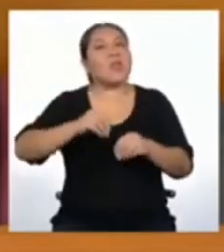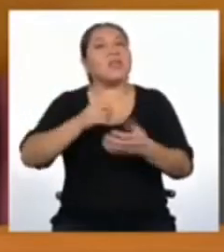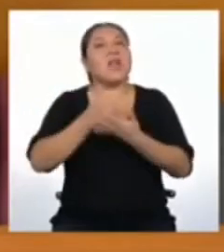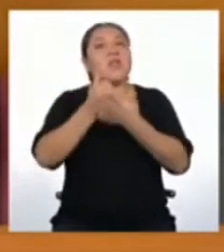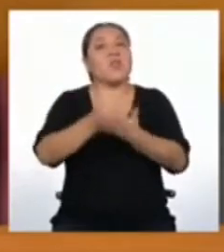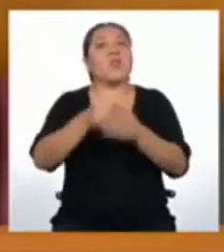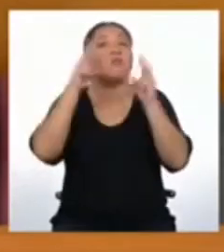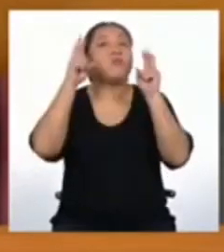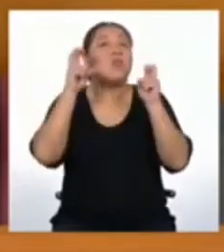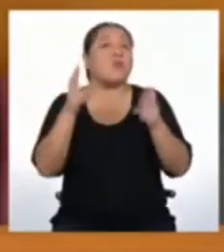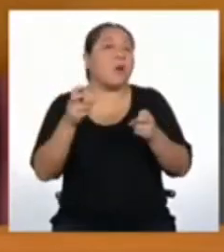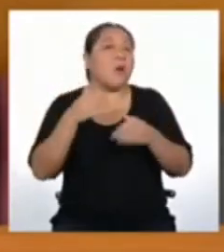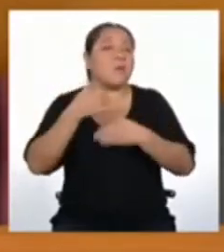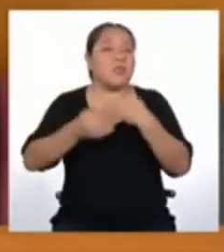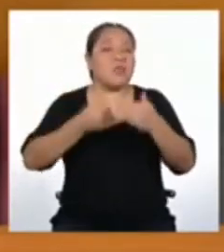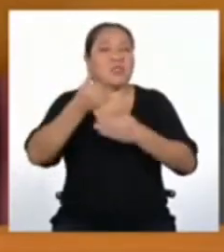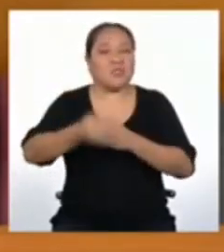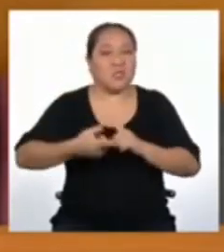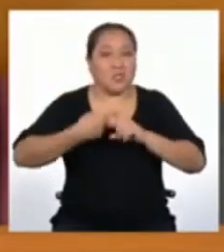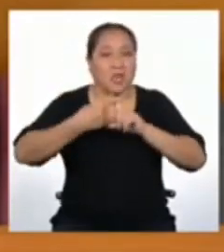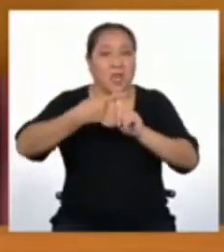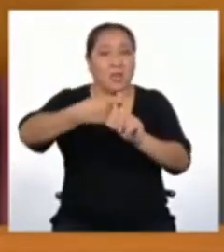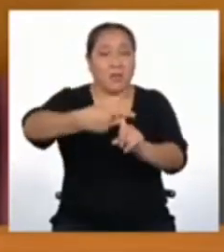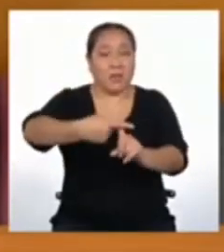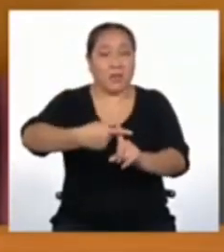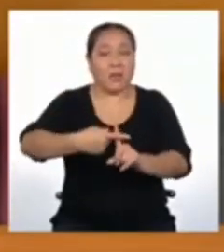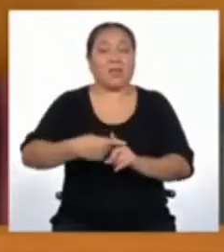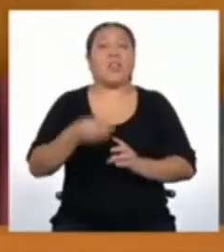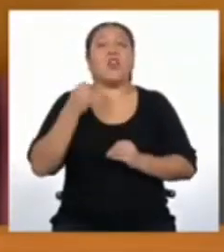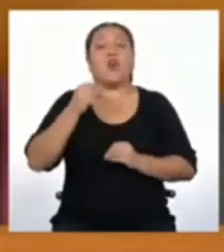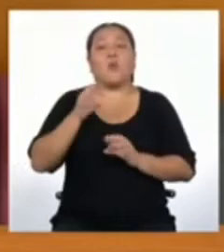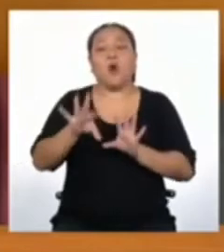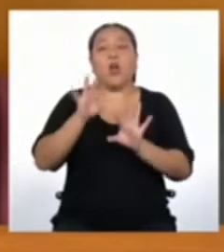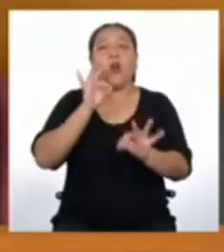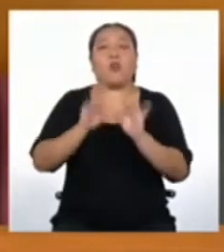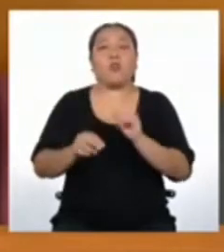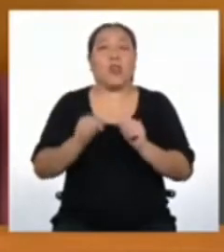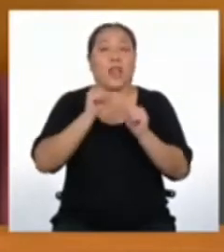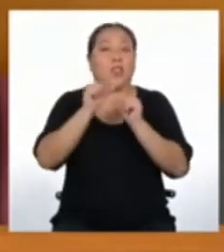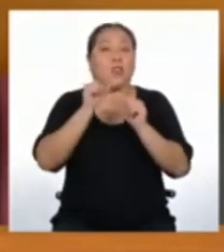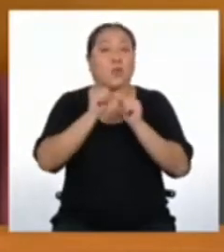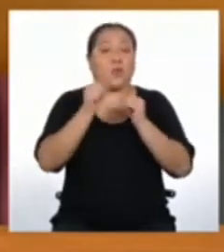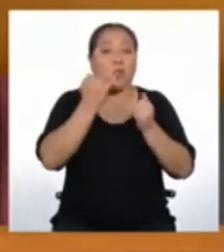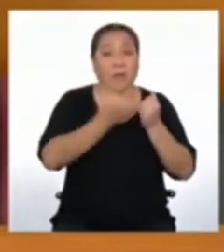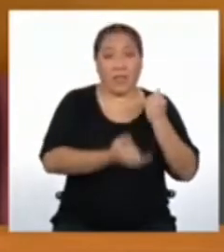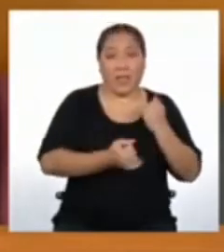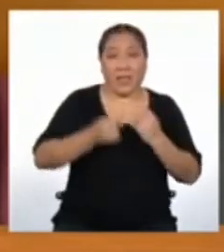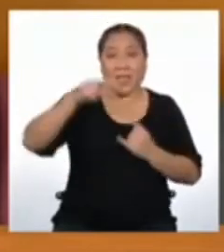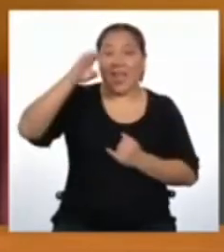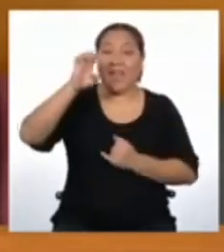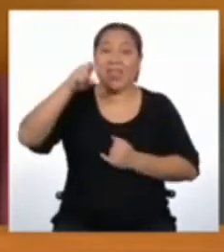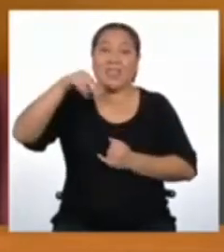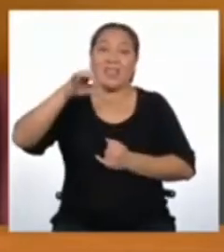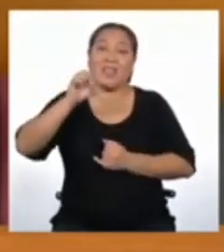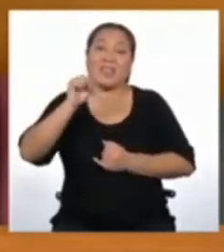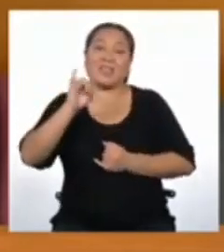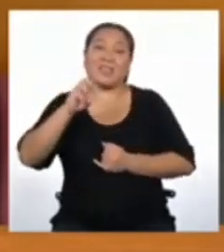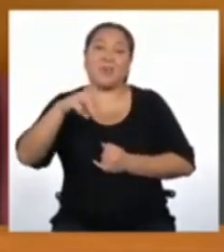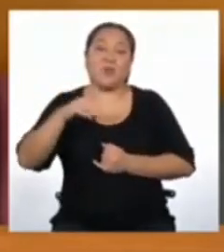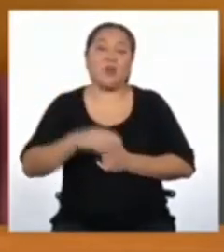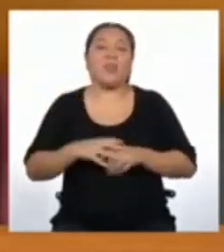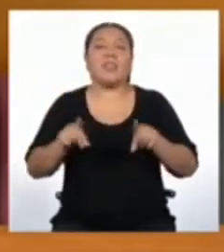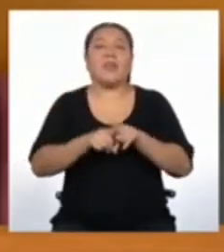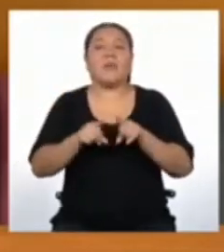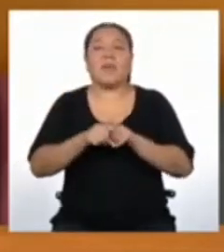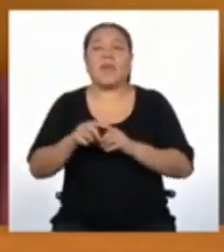así como obtener el valor del término enésimo y también la suma de los n primeros términos de